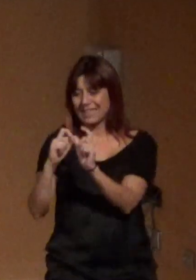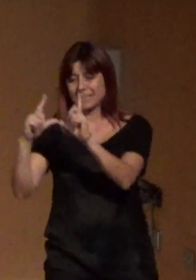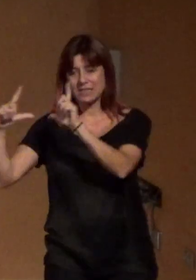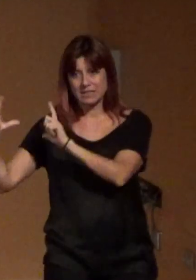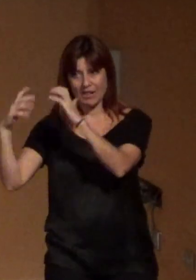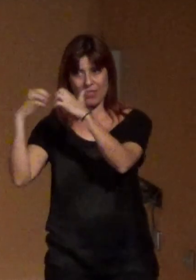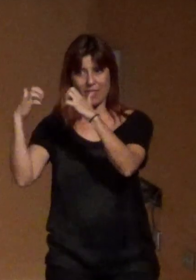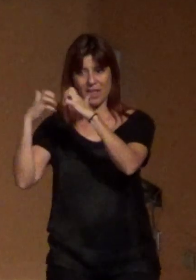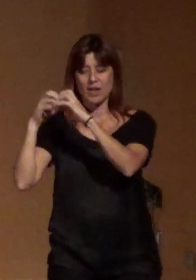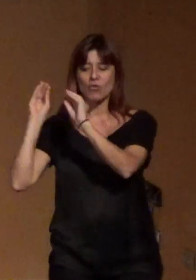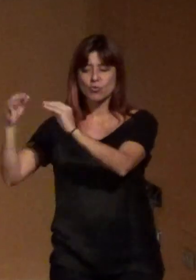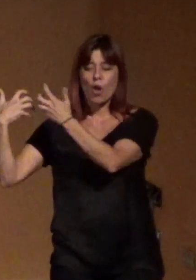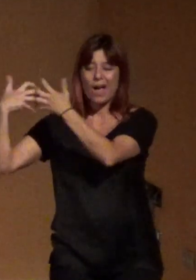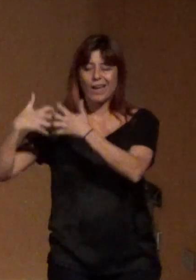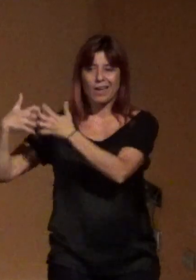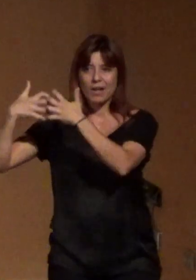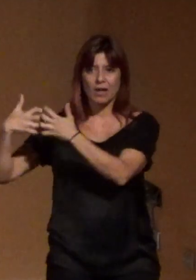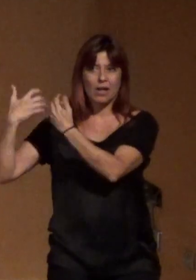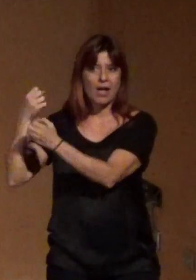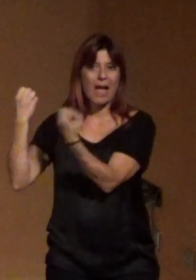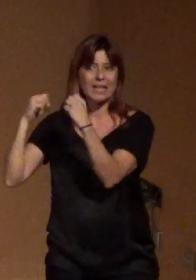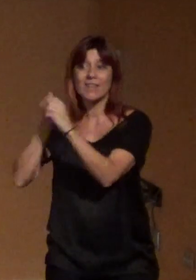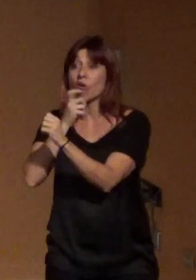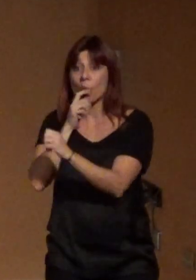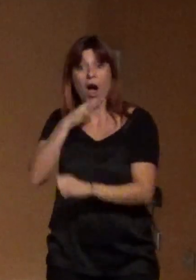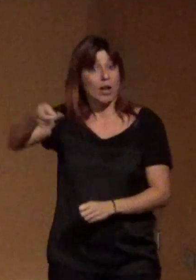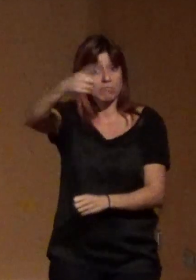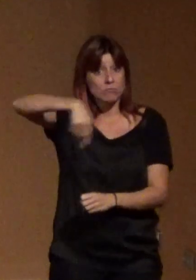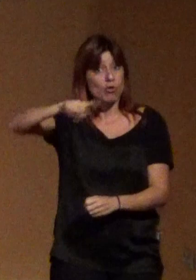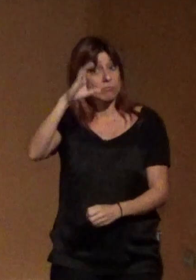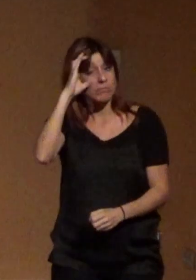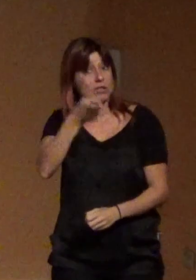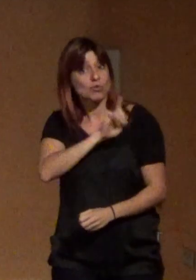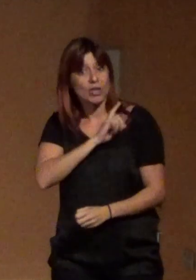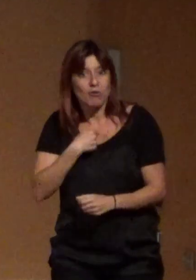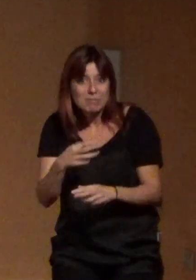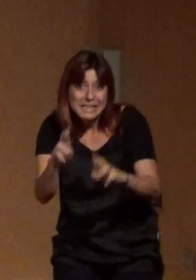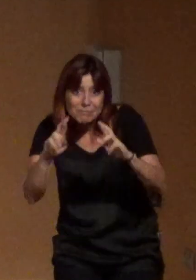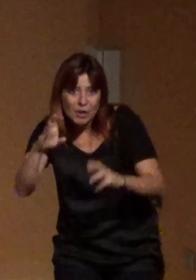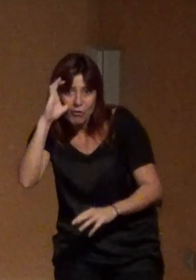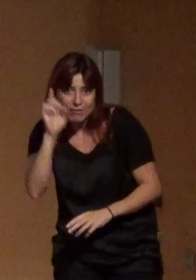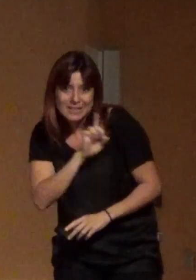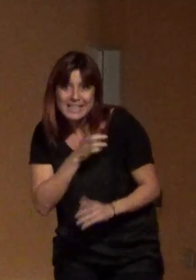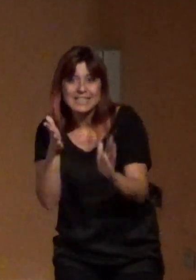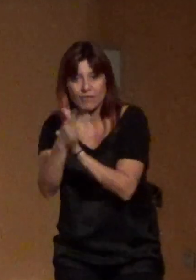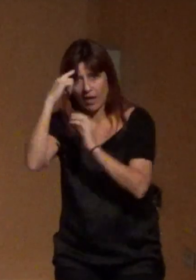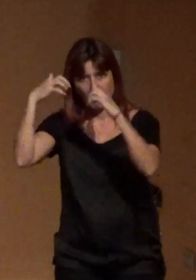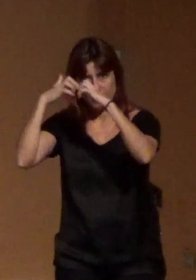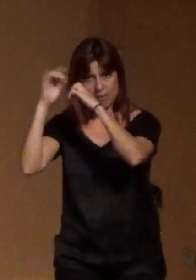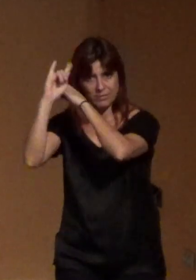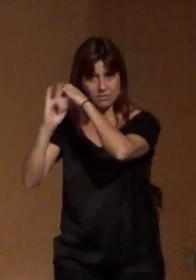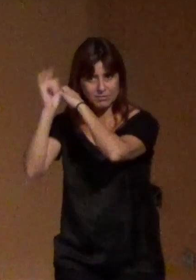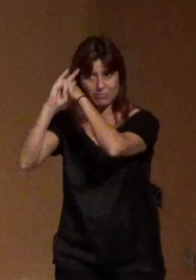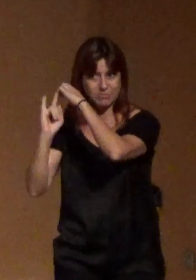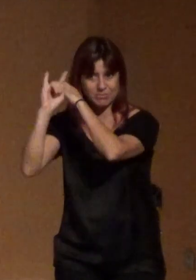Yo ahora cuando hablo, lógicamente, y todos vosotros tenéis una actividad eléctrica cerebral que espero que sea atenta, este lo queda por mi actuación de